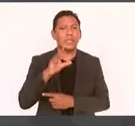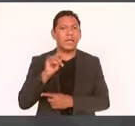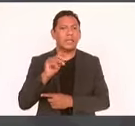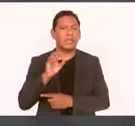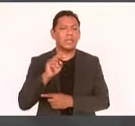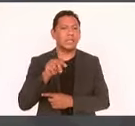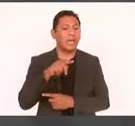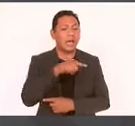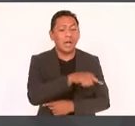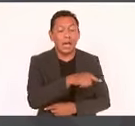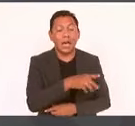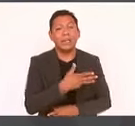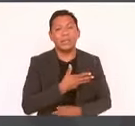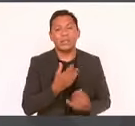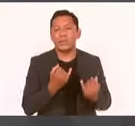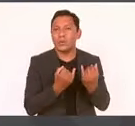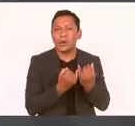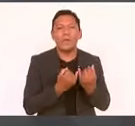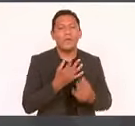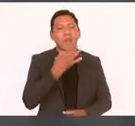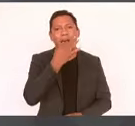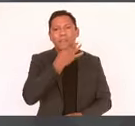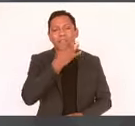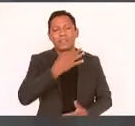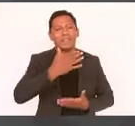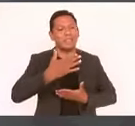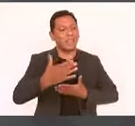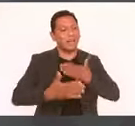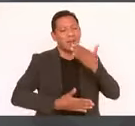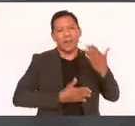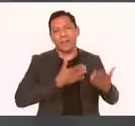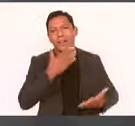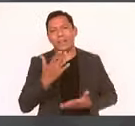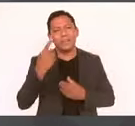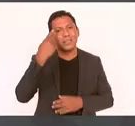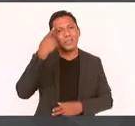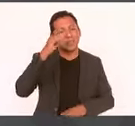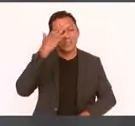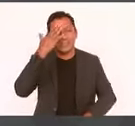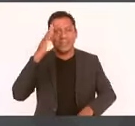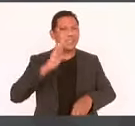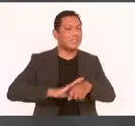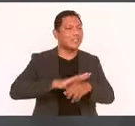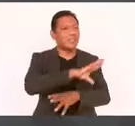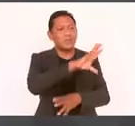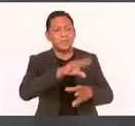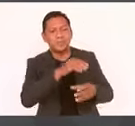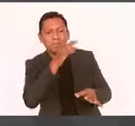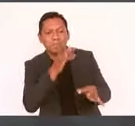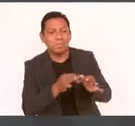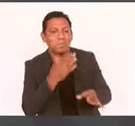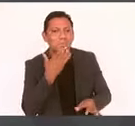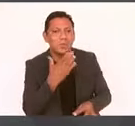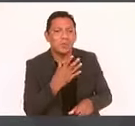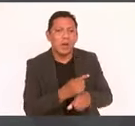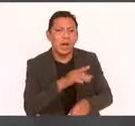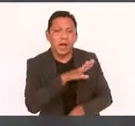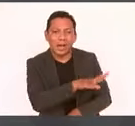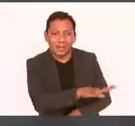en una impresionante fiesta que hubo para celebrar la terminación de esto.